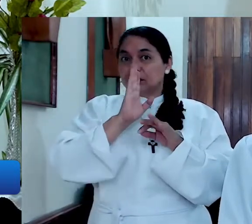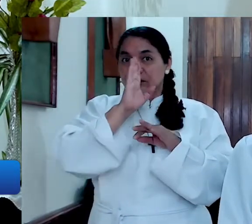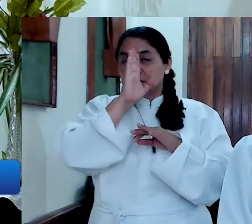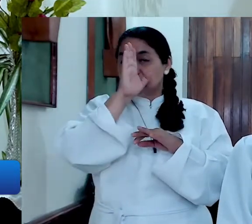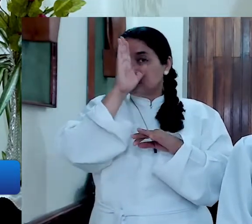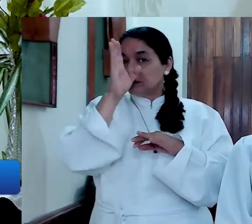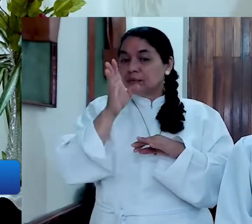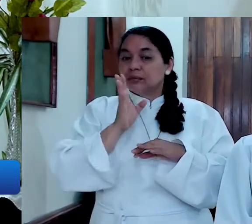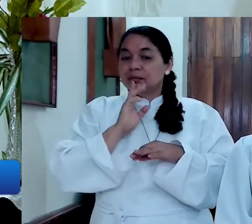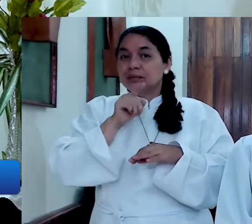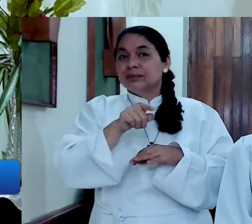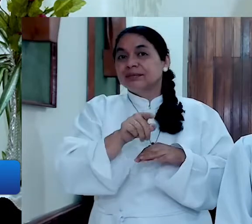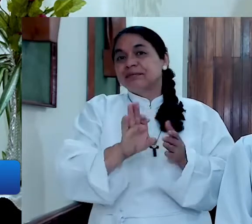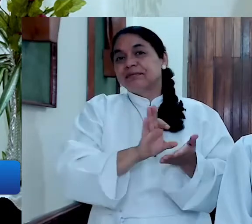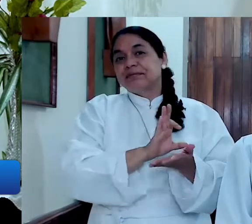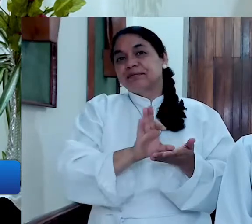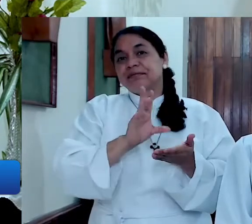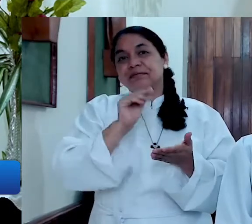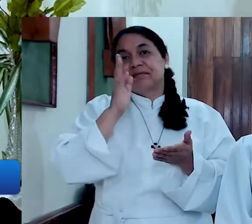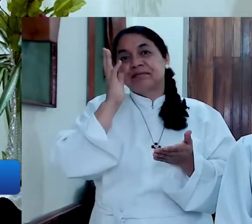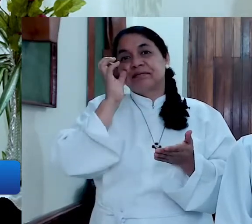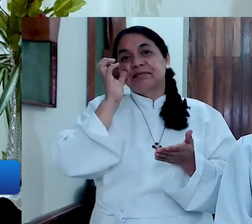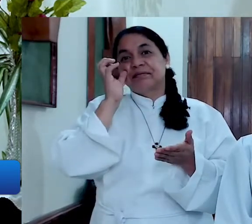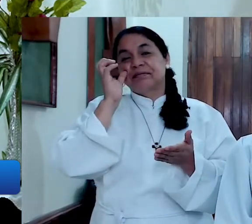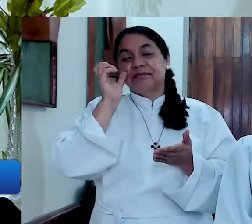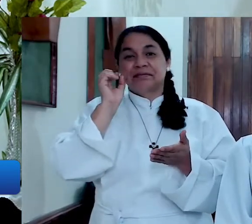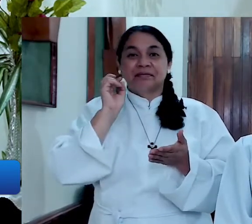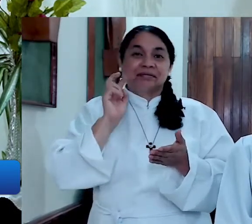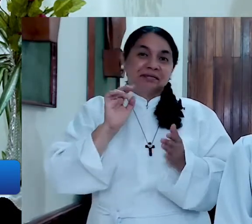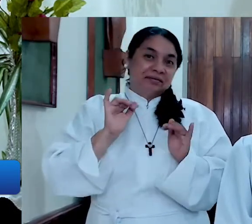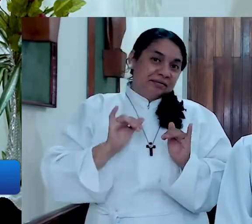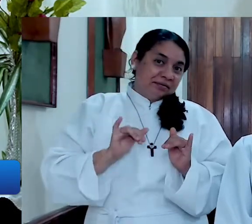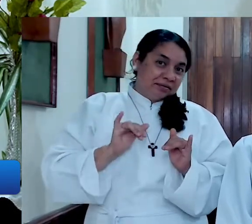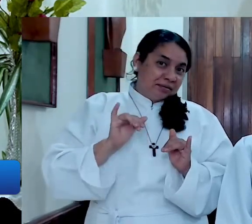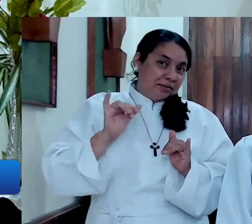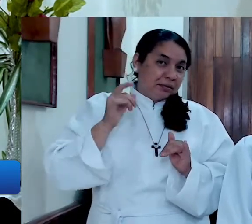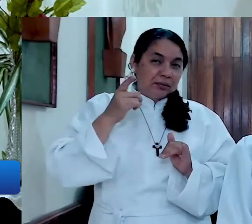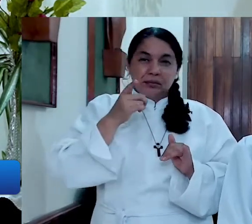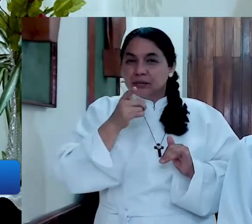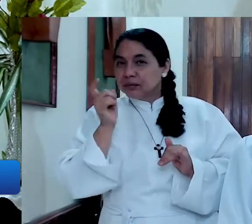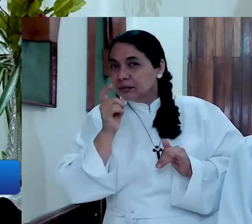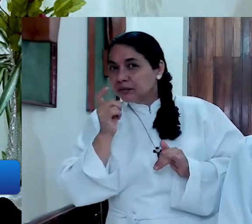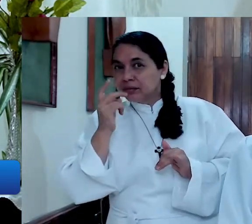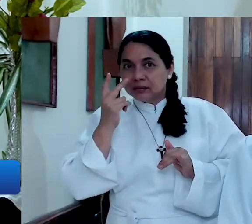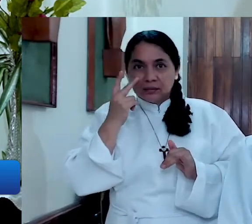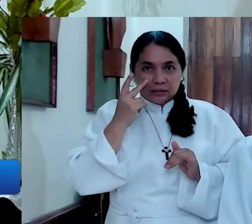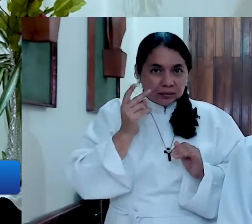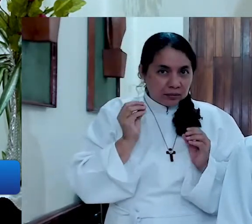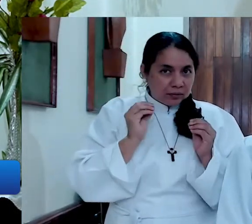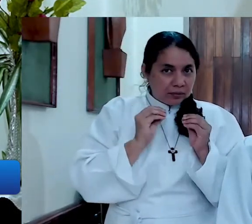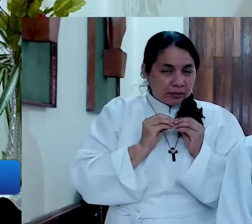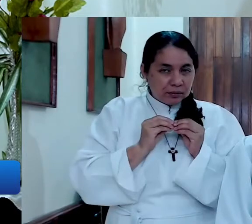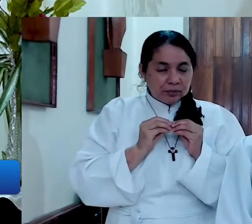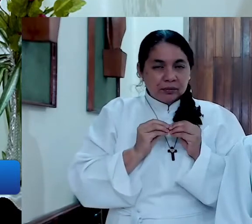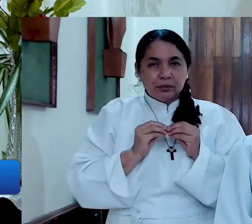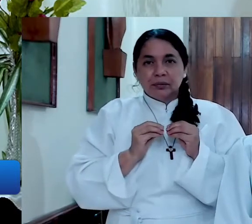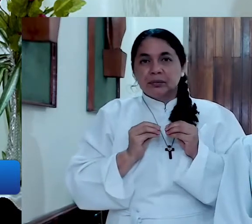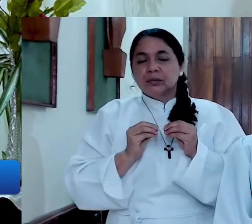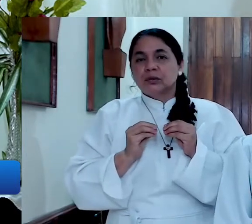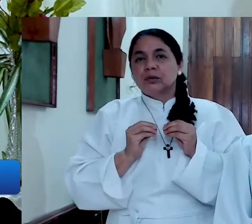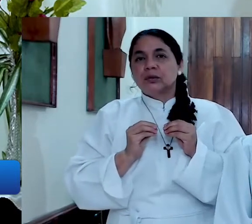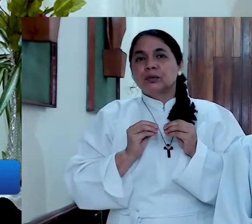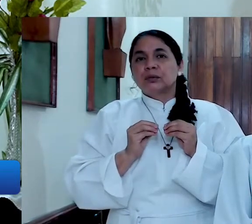Tomás el incrédulo y nos quedamos ahí, pero hay que reflexionar un poco más. No es